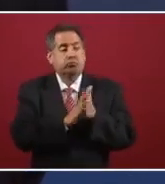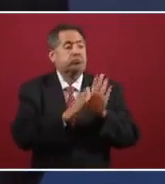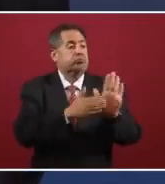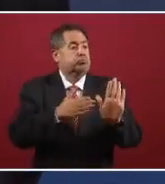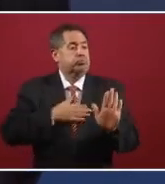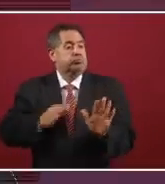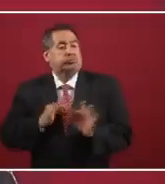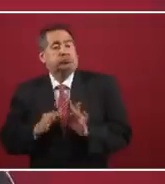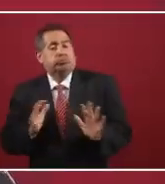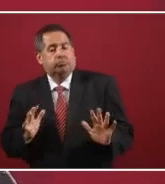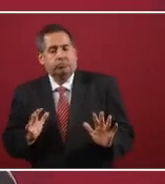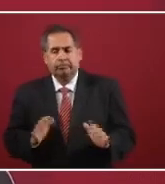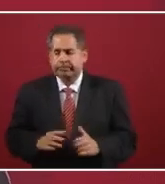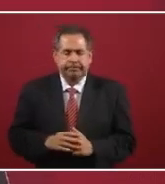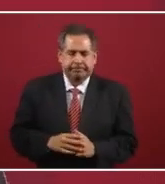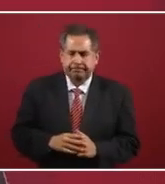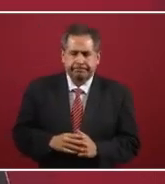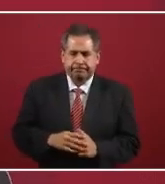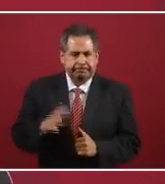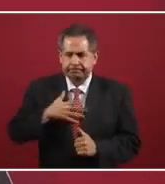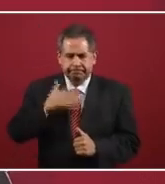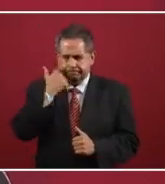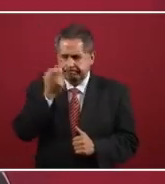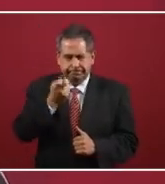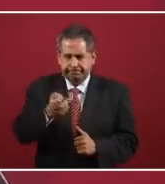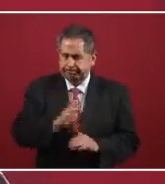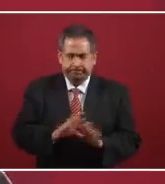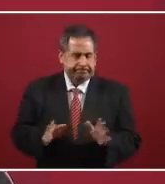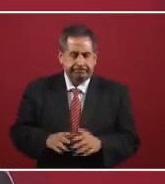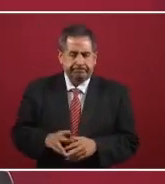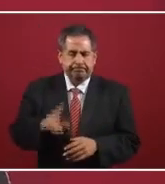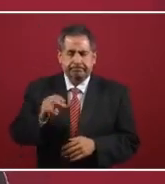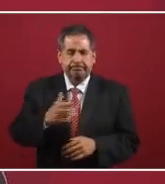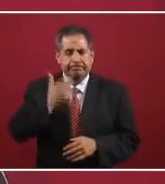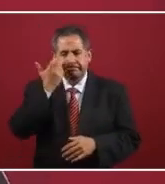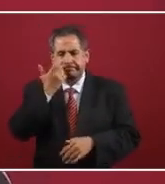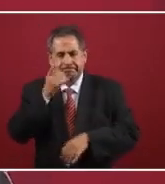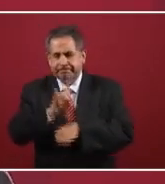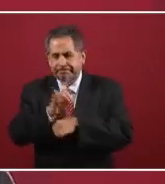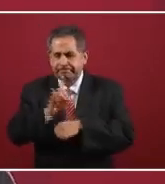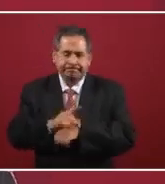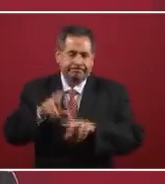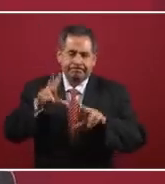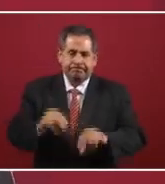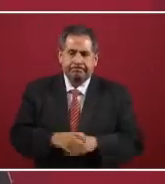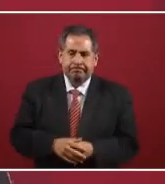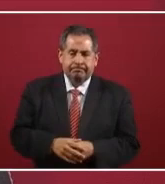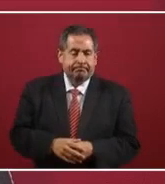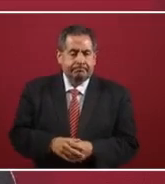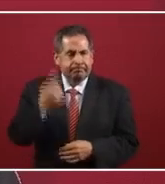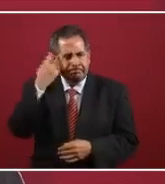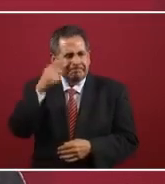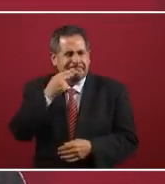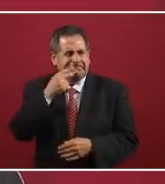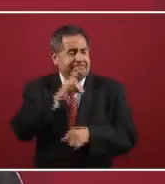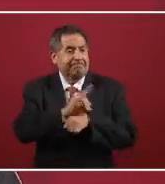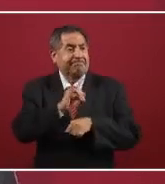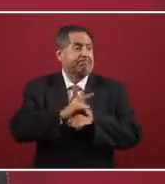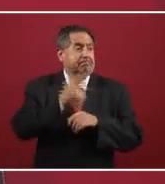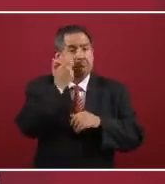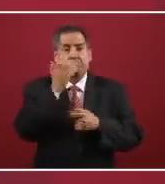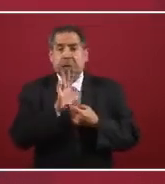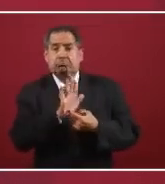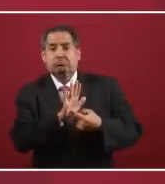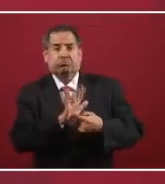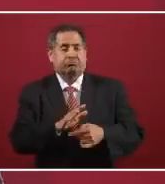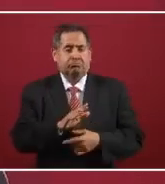cumplir. Aquí no queremos hacer esto. No se permite la simulación. No tiene sentido la simulación. Es un